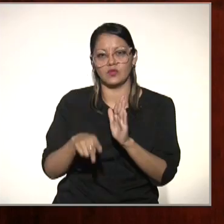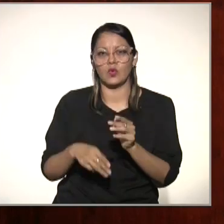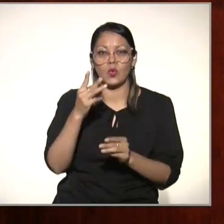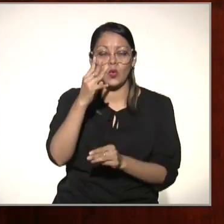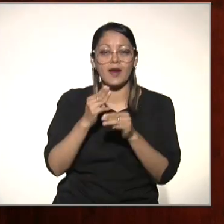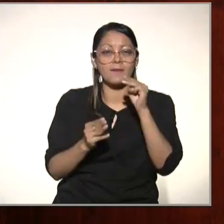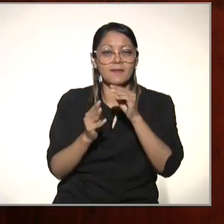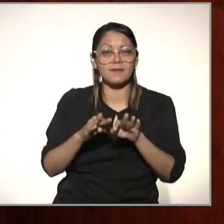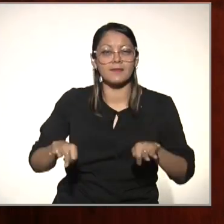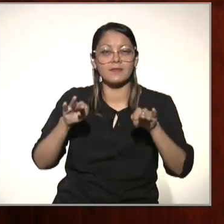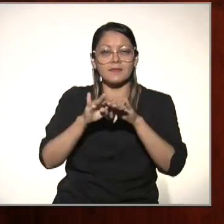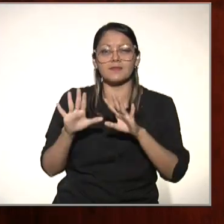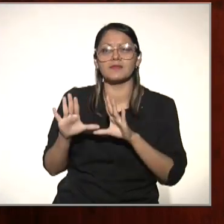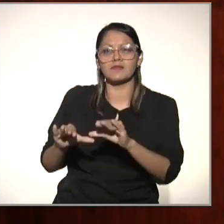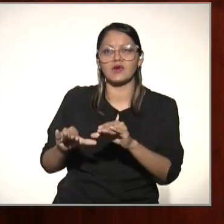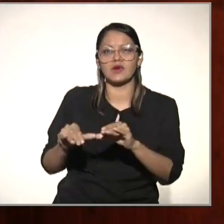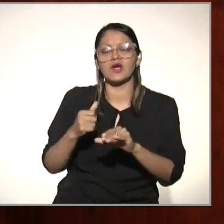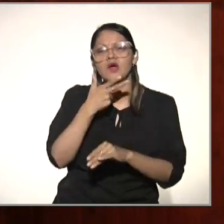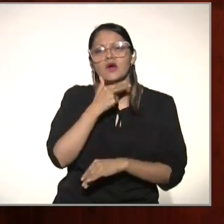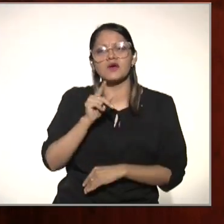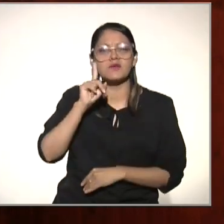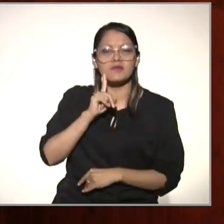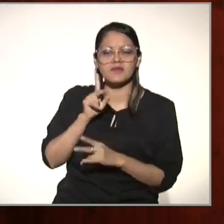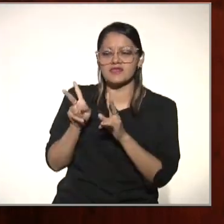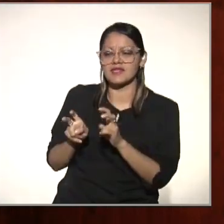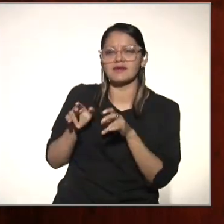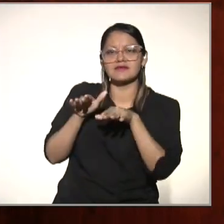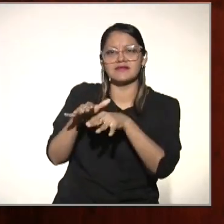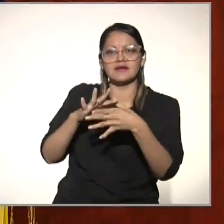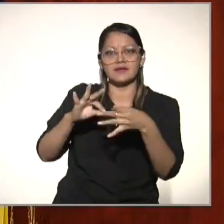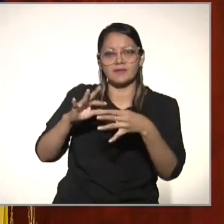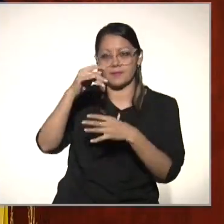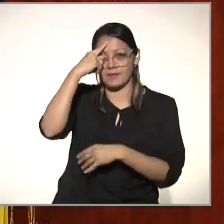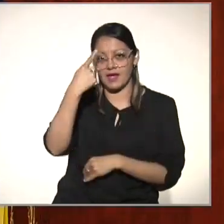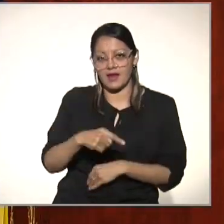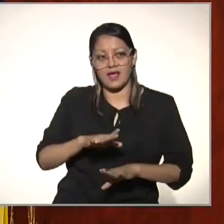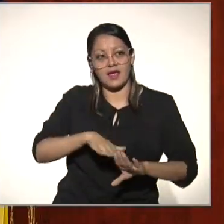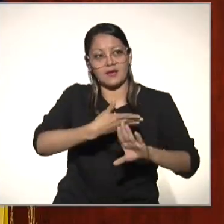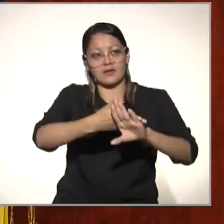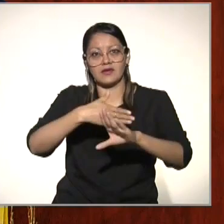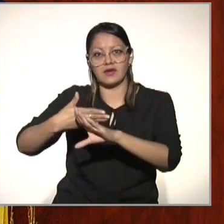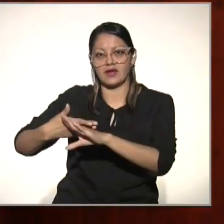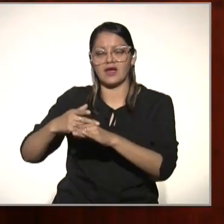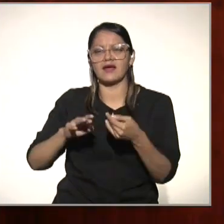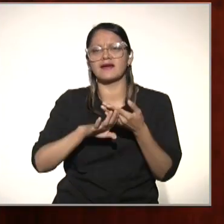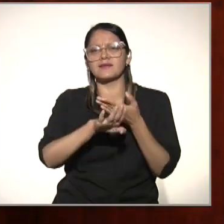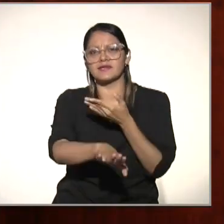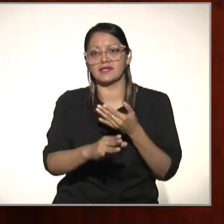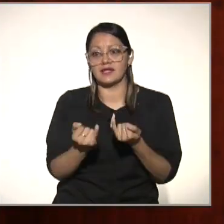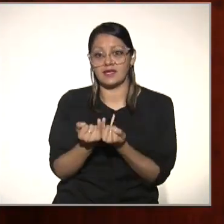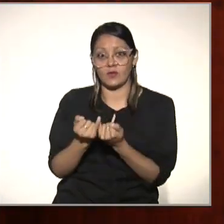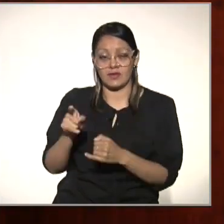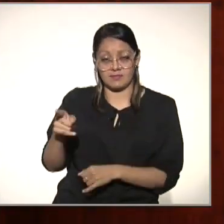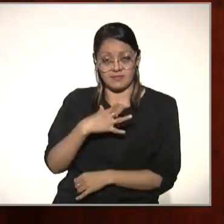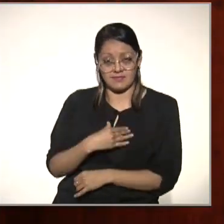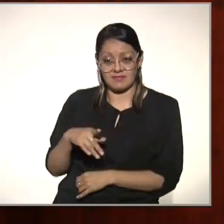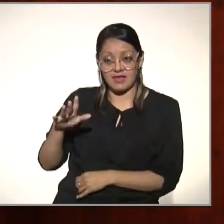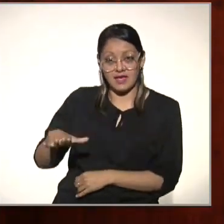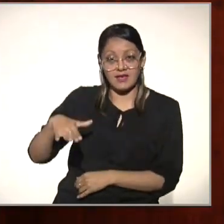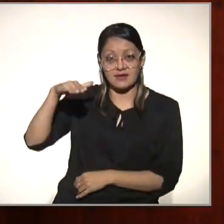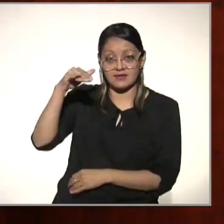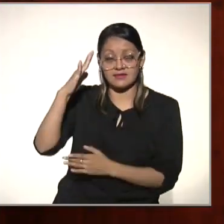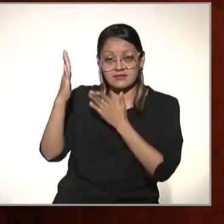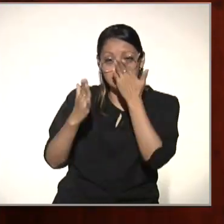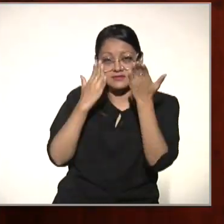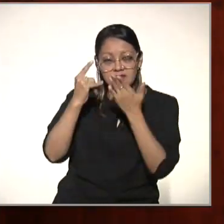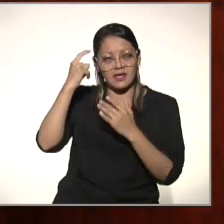materia indispensable. La cuestión de género para hablar de prevención de violencia es maravilloso y saber que mi hijo está teniendo la posibilidad